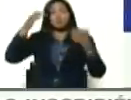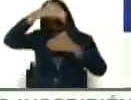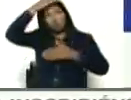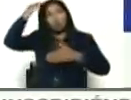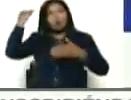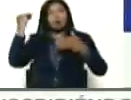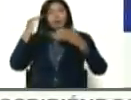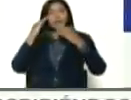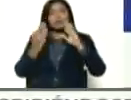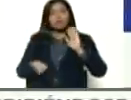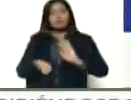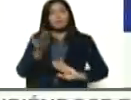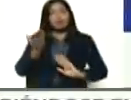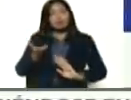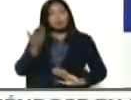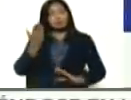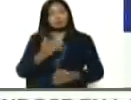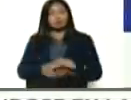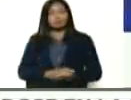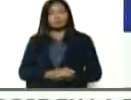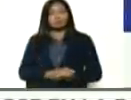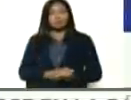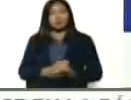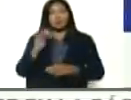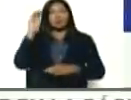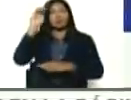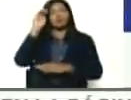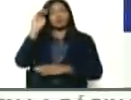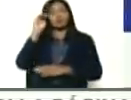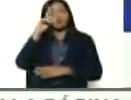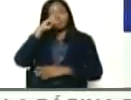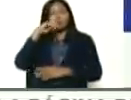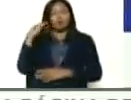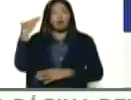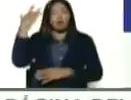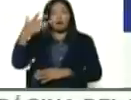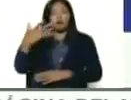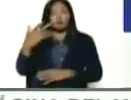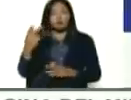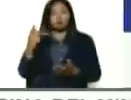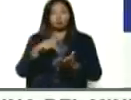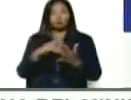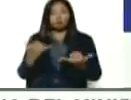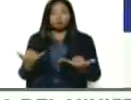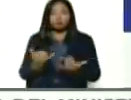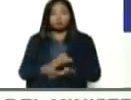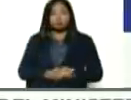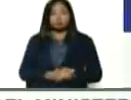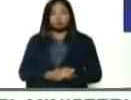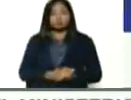mente importante para el futuro de los años que están llegando